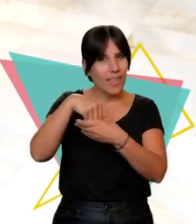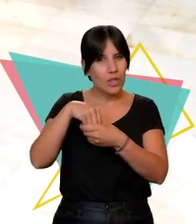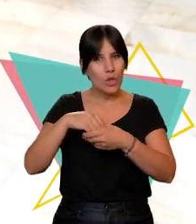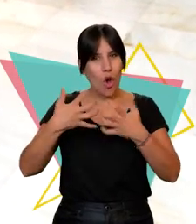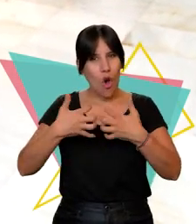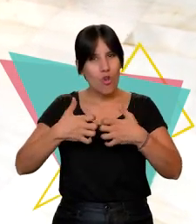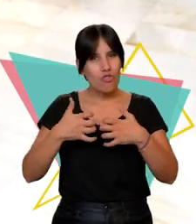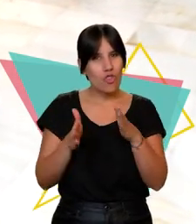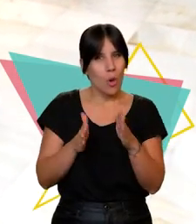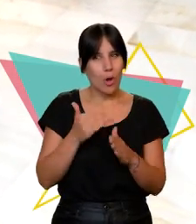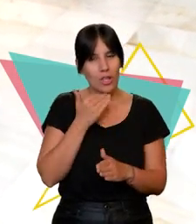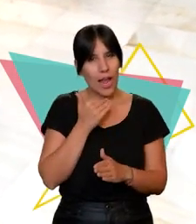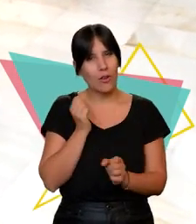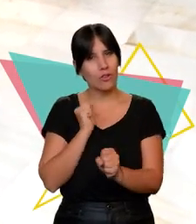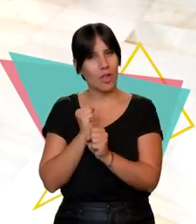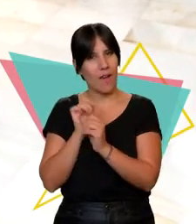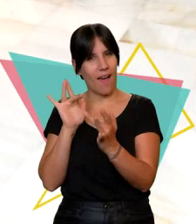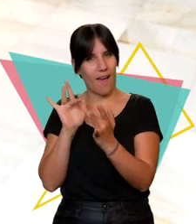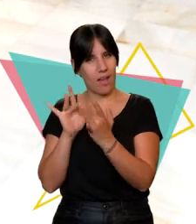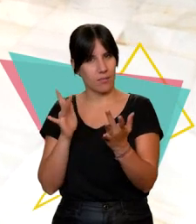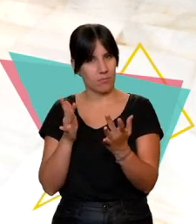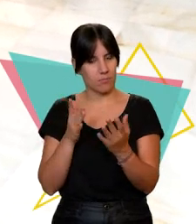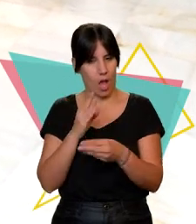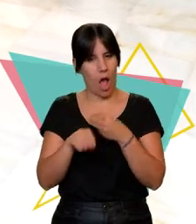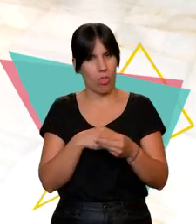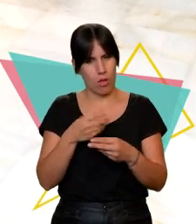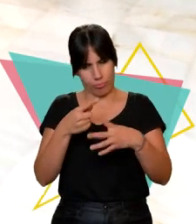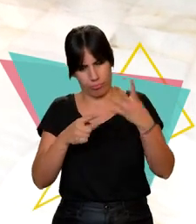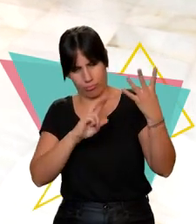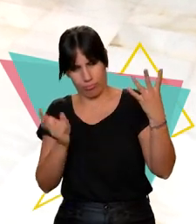robots, o al final es muy amplio lo que se puede hacer, y